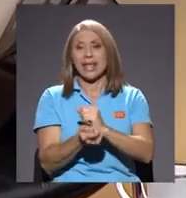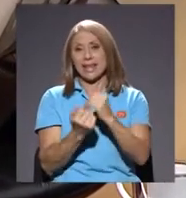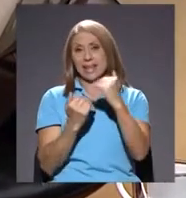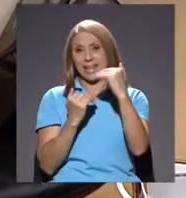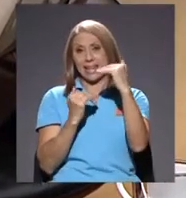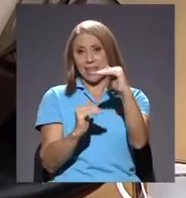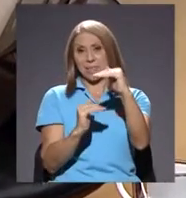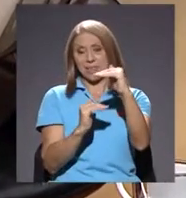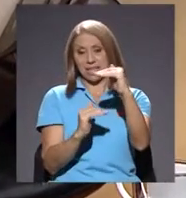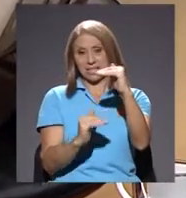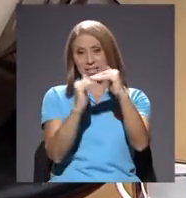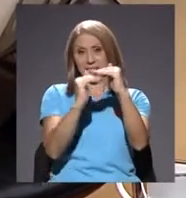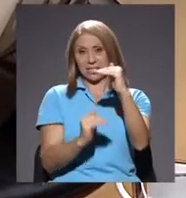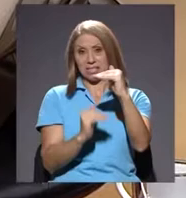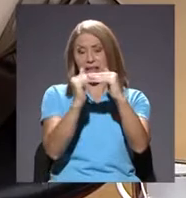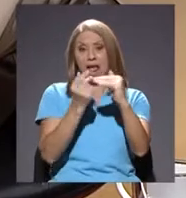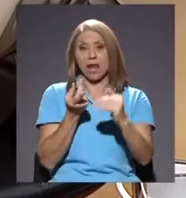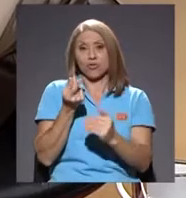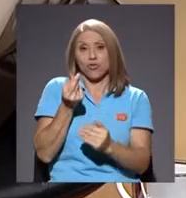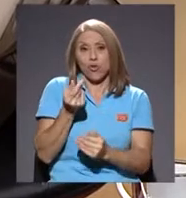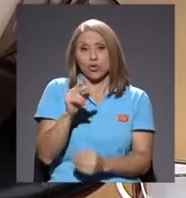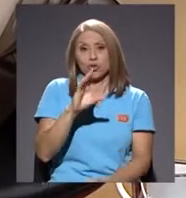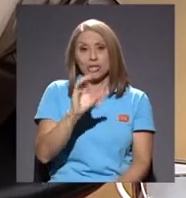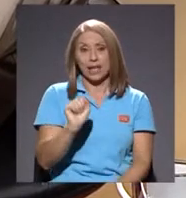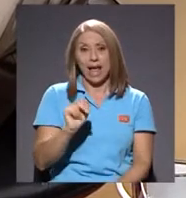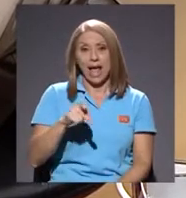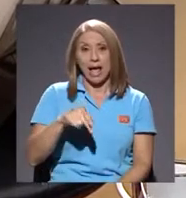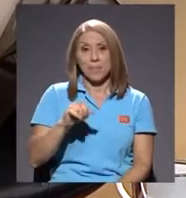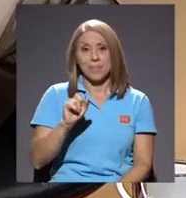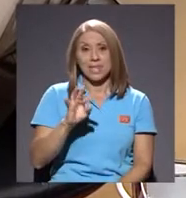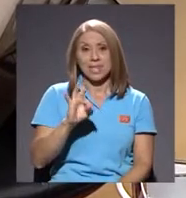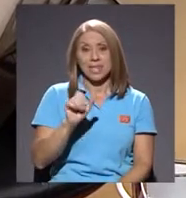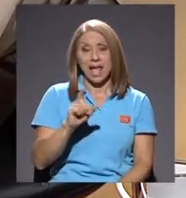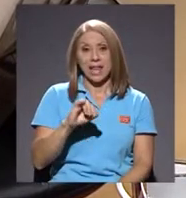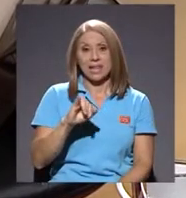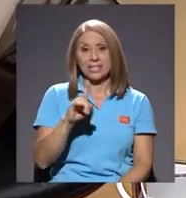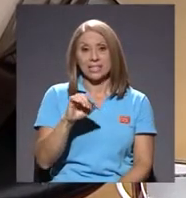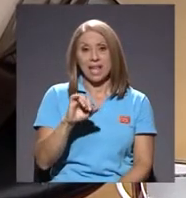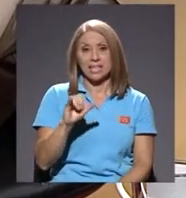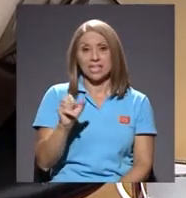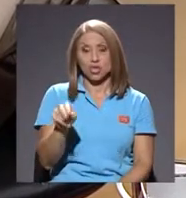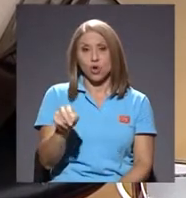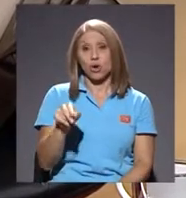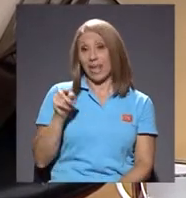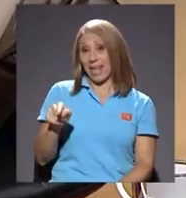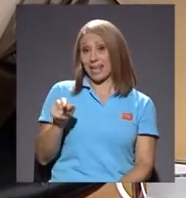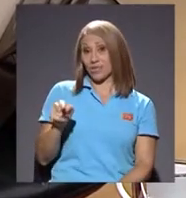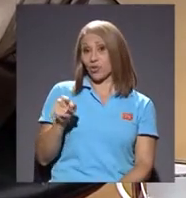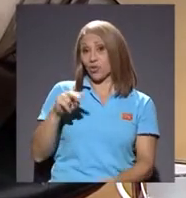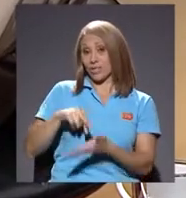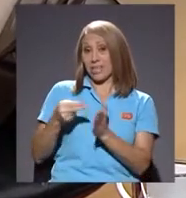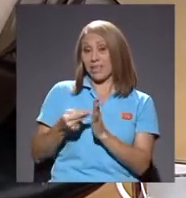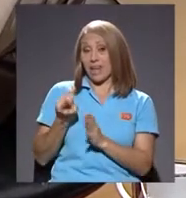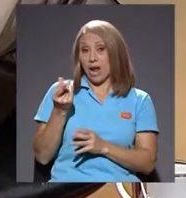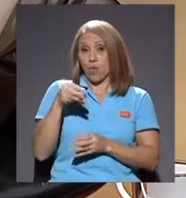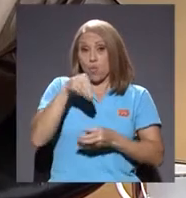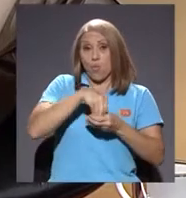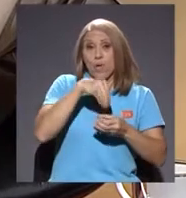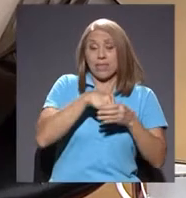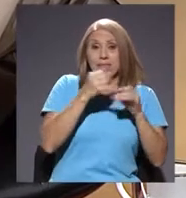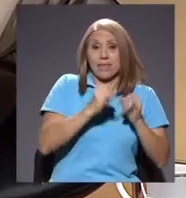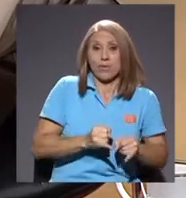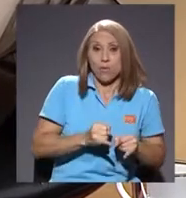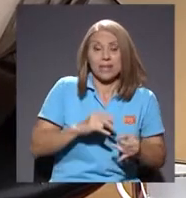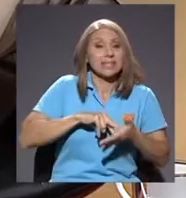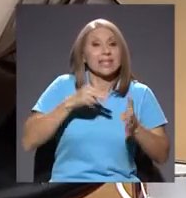fondos de capitalización esas pensiones en cuenta individual de las personas quiere decir que los recursos de alguna cuenta al nombre de rafael